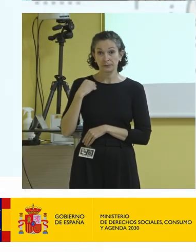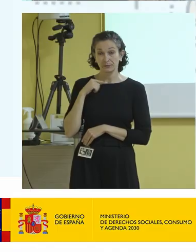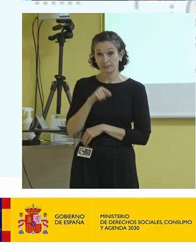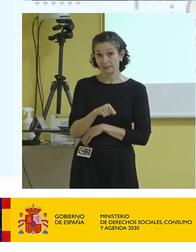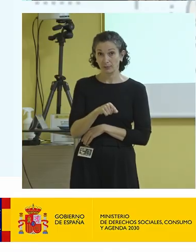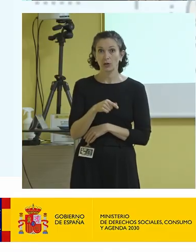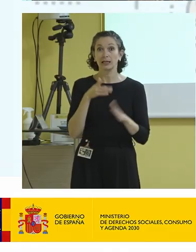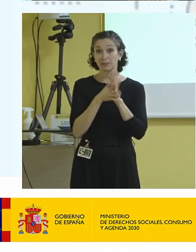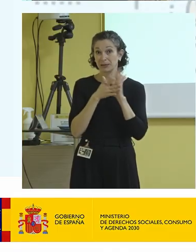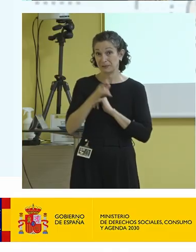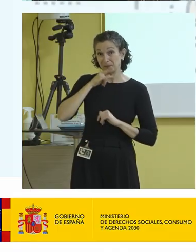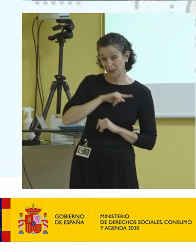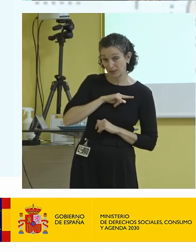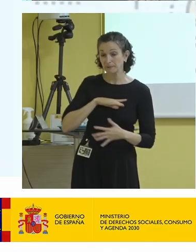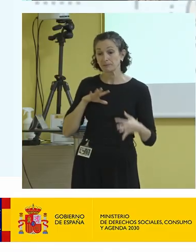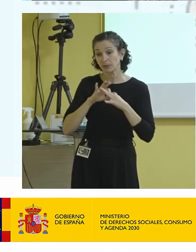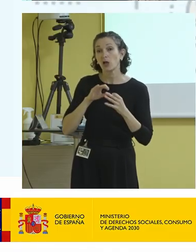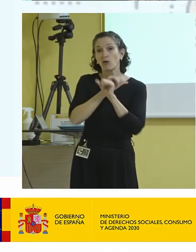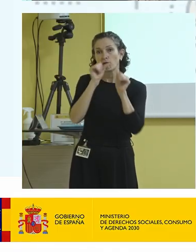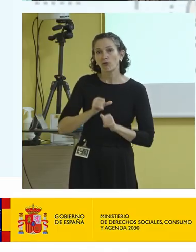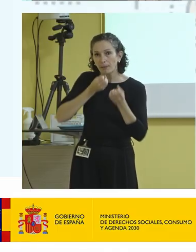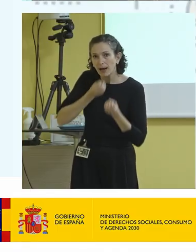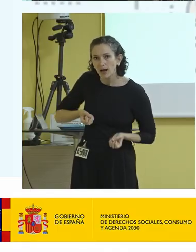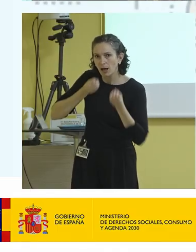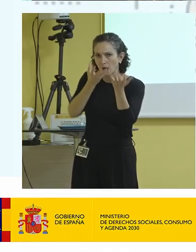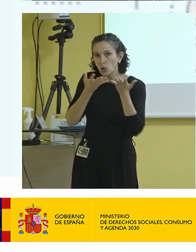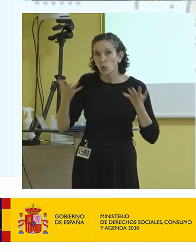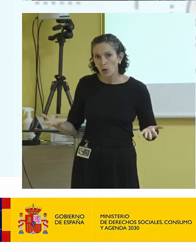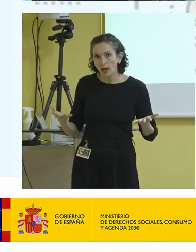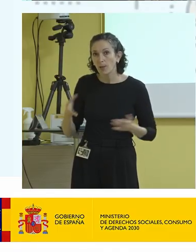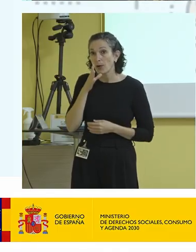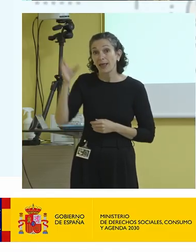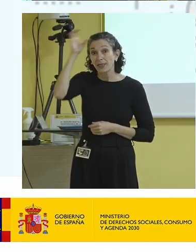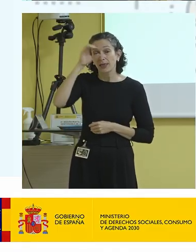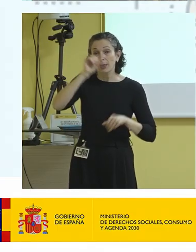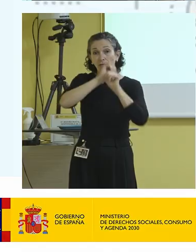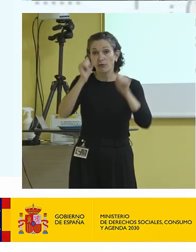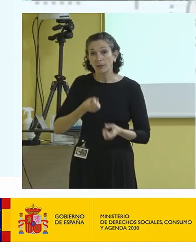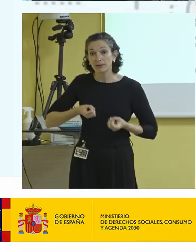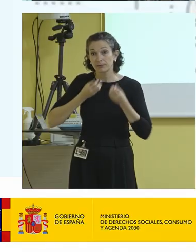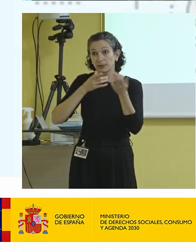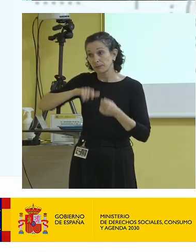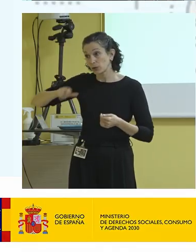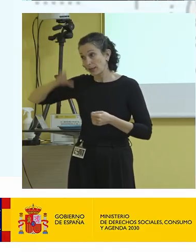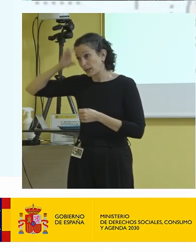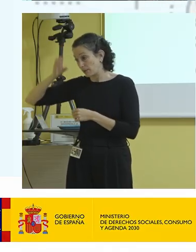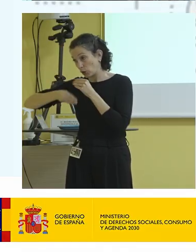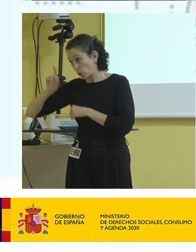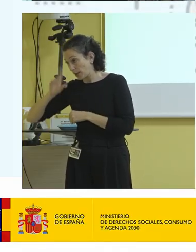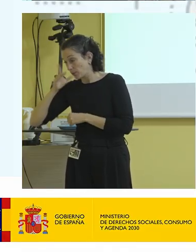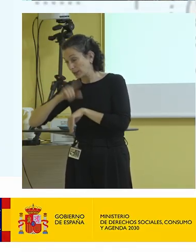malas explicaciones, tienen mucho que ver con la forma de comunicar. Porque la forma de comunicar la ciencia, a veces no la hacen los científicos porque no tienen